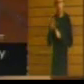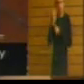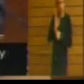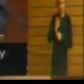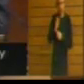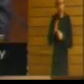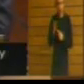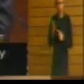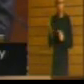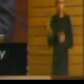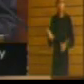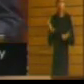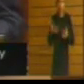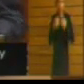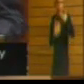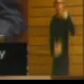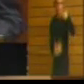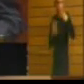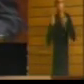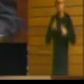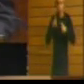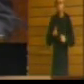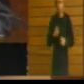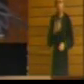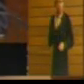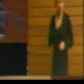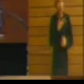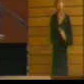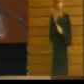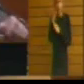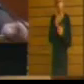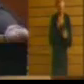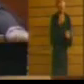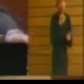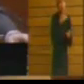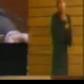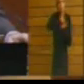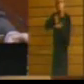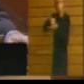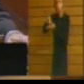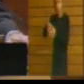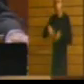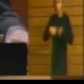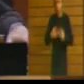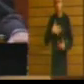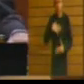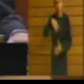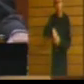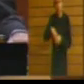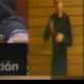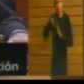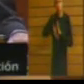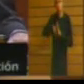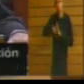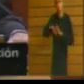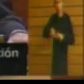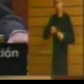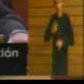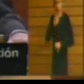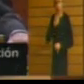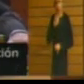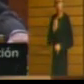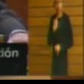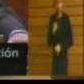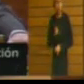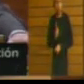educativa. Pero es que, miren, si ustedes se van a coger información, a recabar información, o las familias del programa de aprendizaje en inglés, se dirá, no, es que